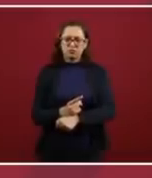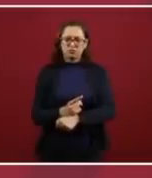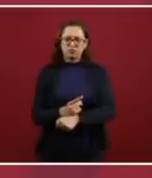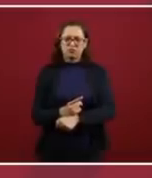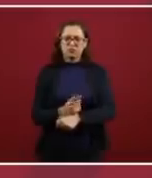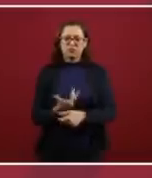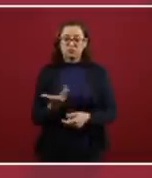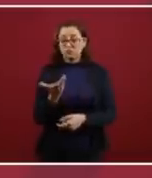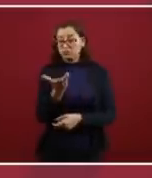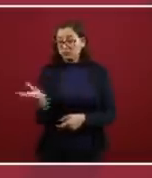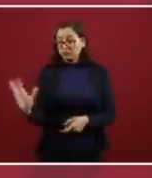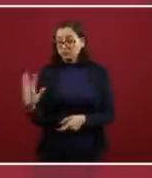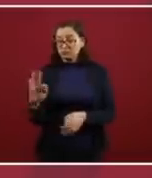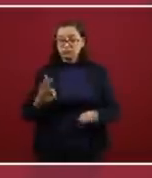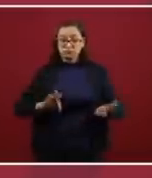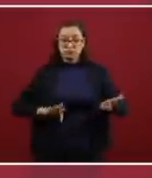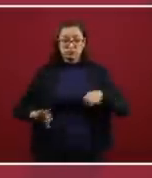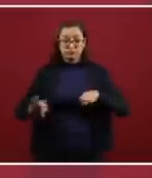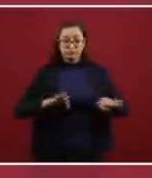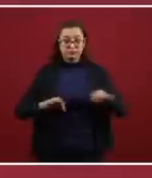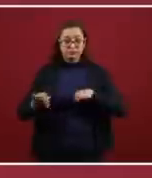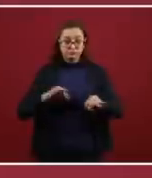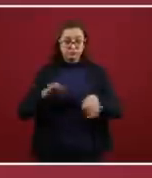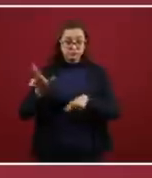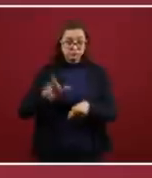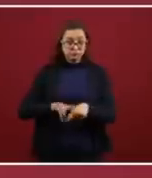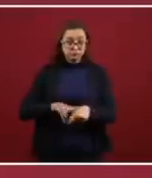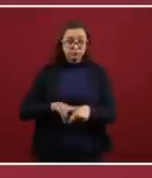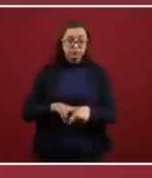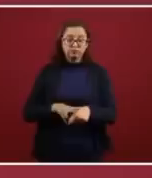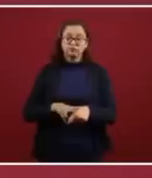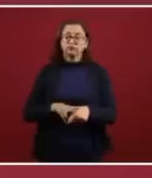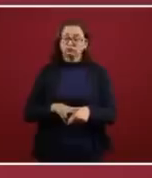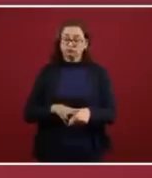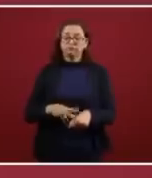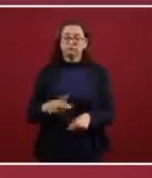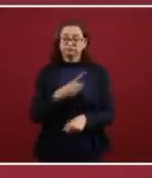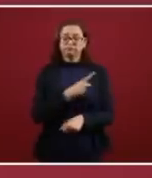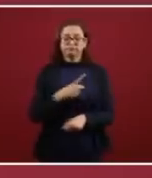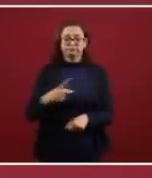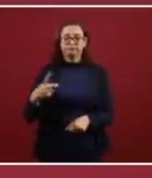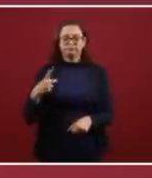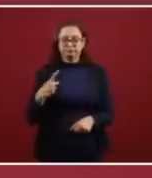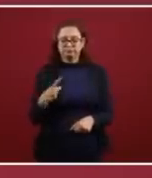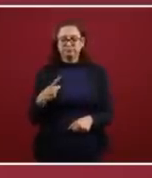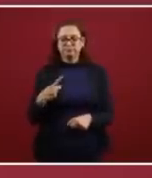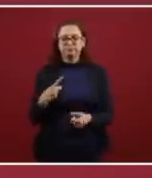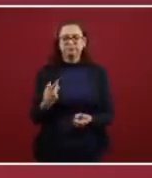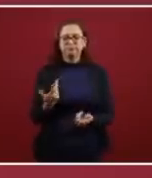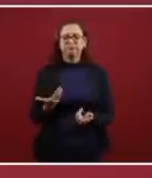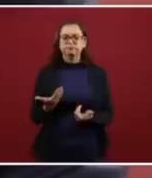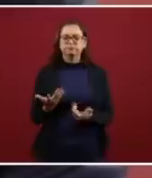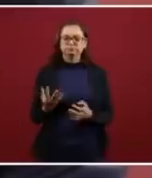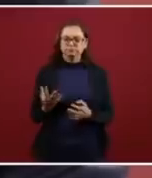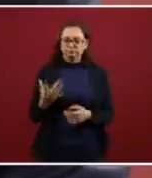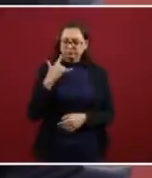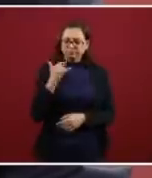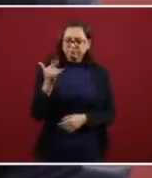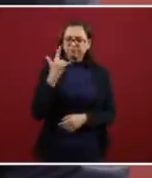y los trabajadores pues son los que tienen que llevar a cabo estos cambios.